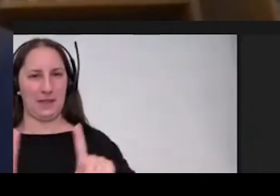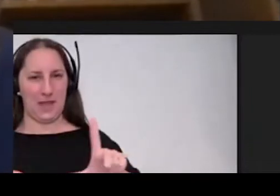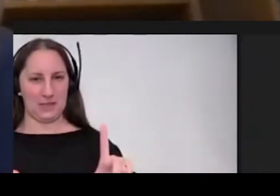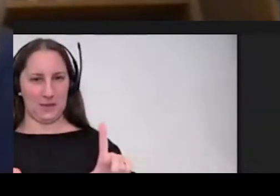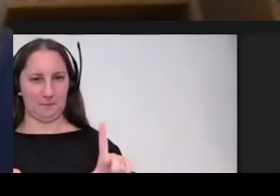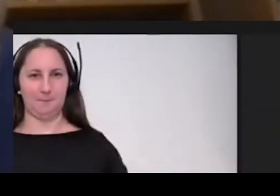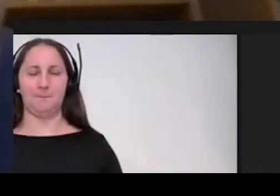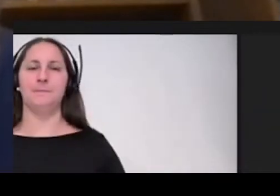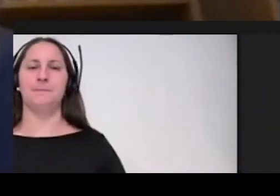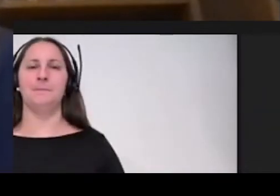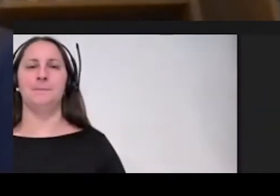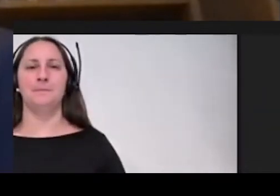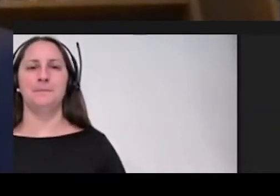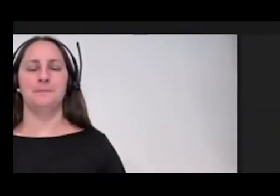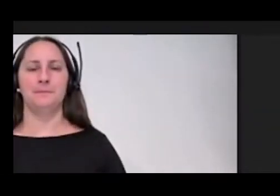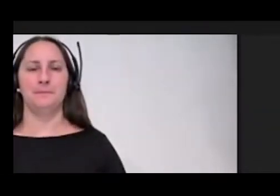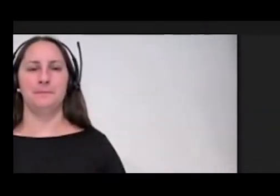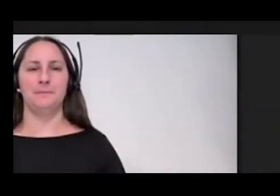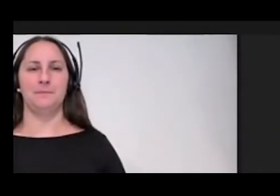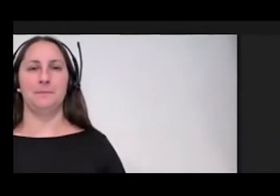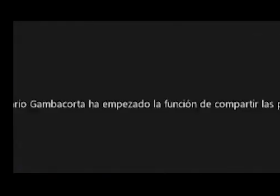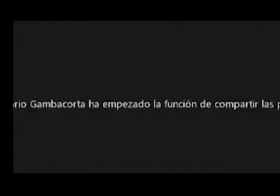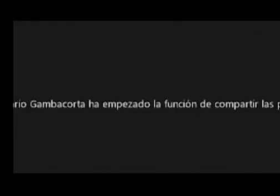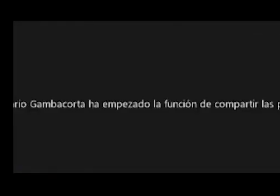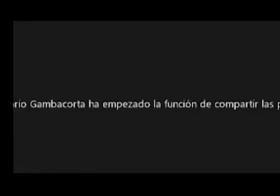a ver si puedo,